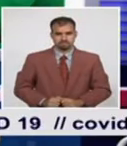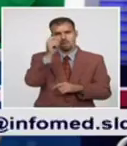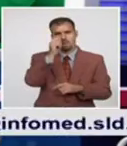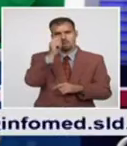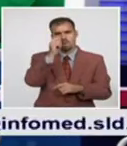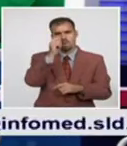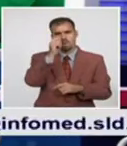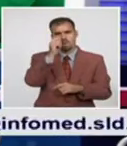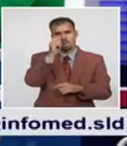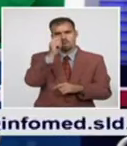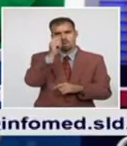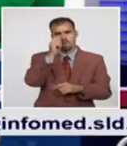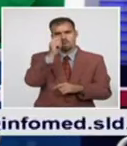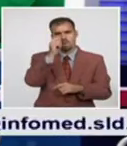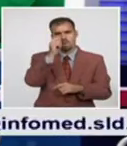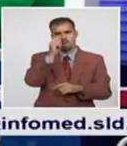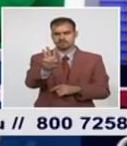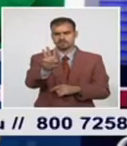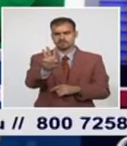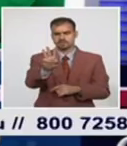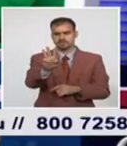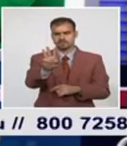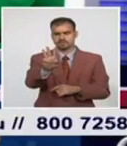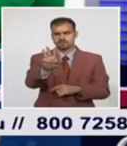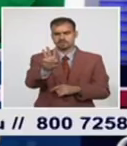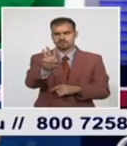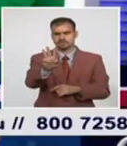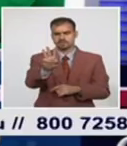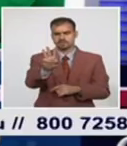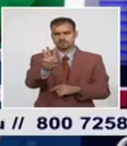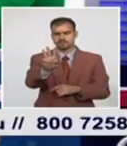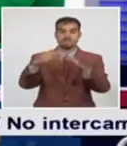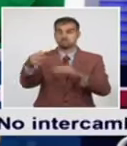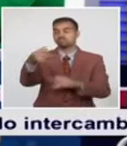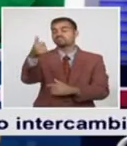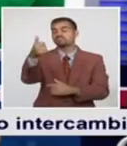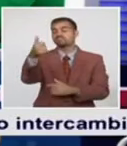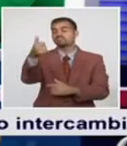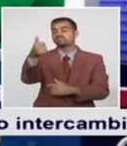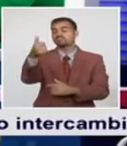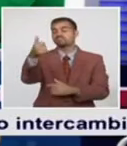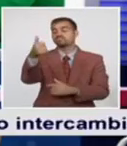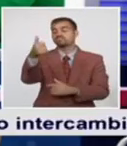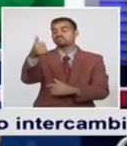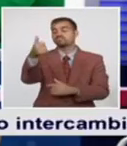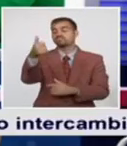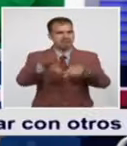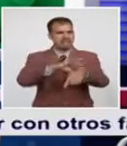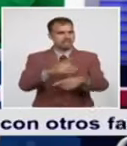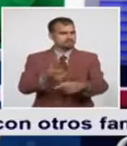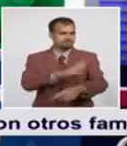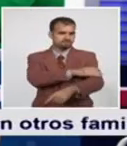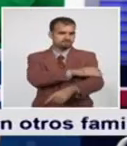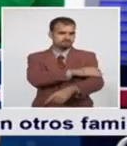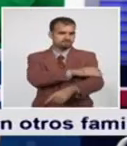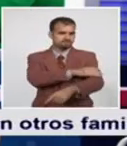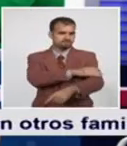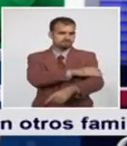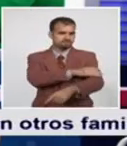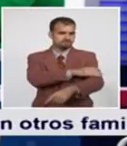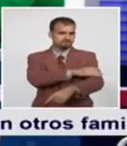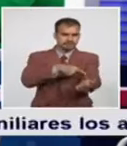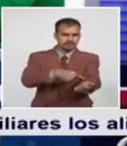provincia de Matanzas, en el municipio de Matanzas, con antecedentes de hipertensión arterial, diabetes